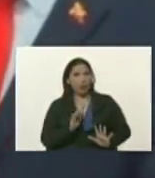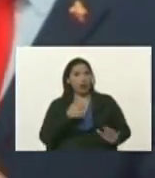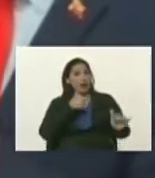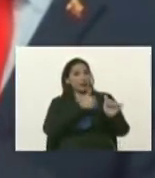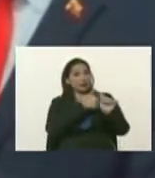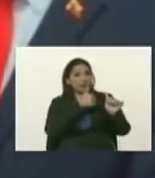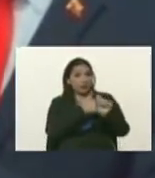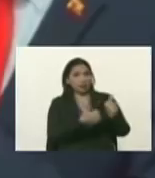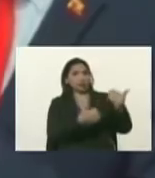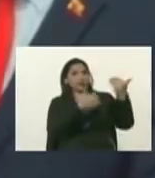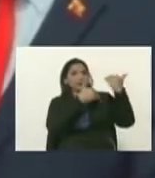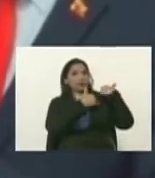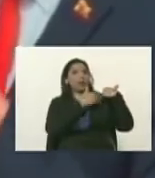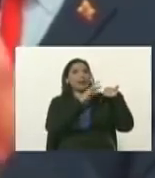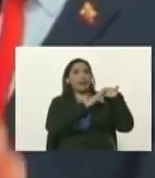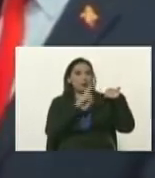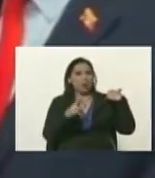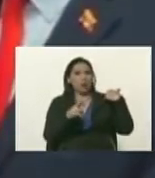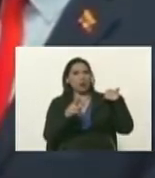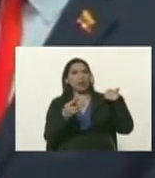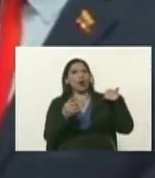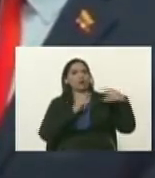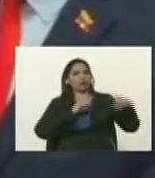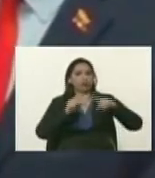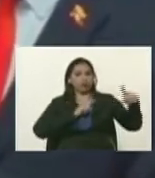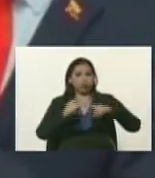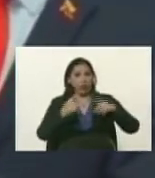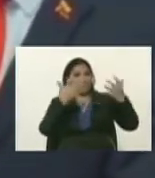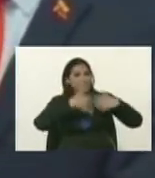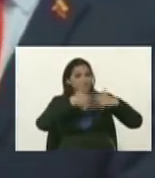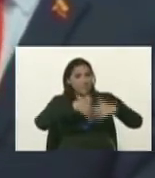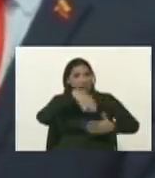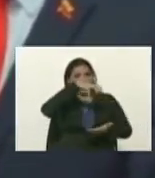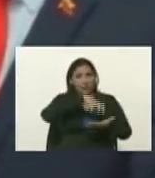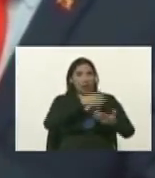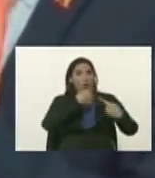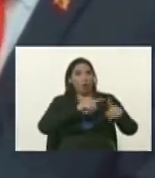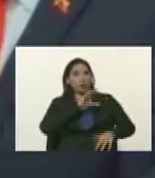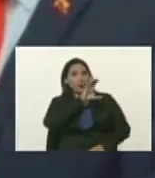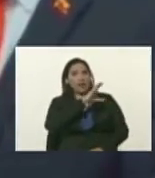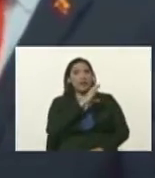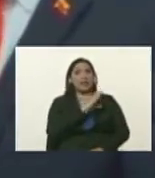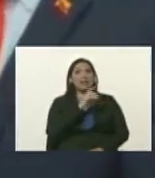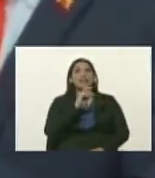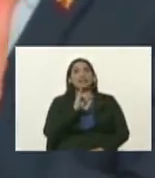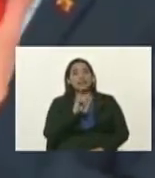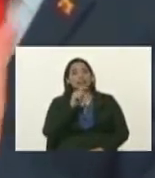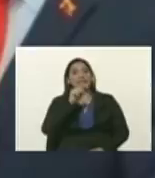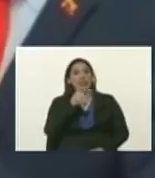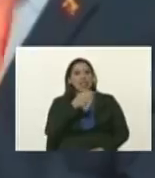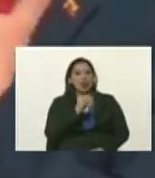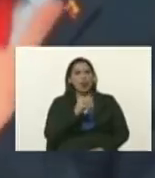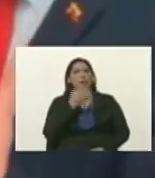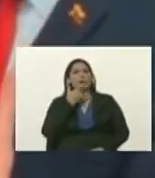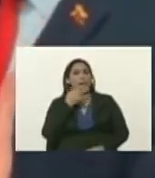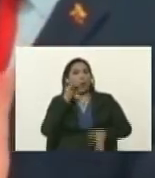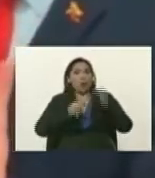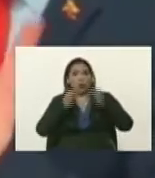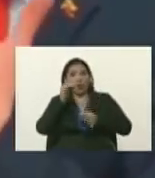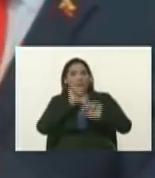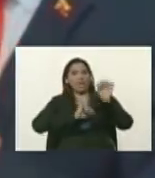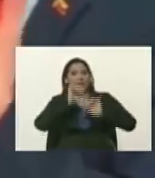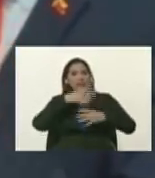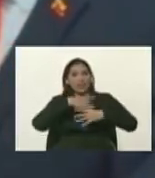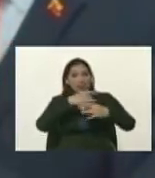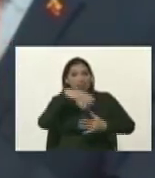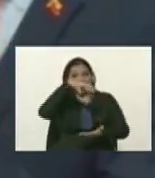y representación de la República como accionista de empresas del Estado en el extranjero, el caso Cidgo. Y judiciales, la defensa de los intereses